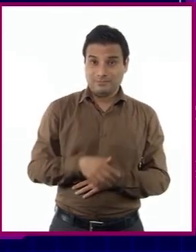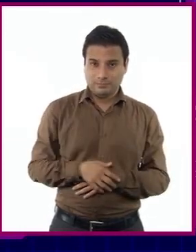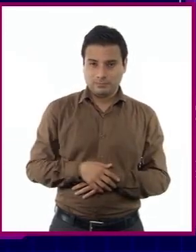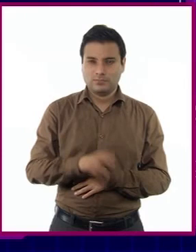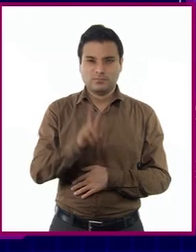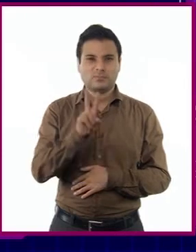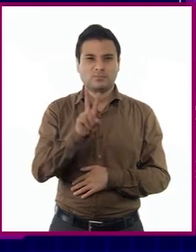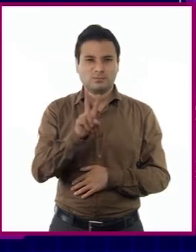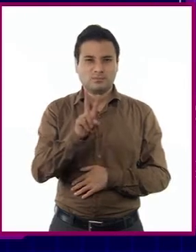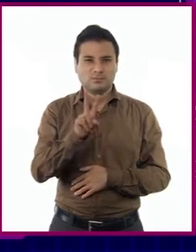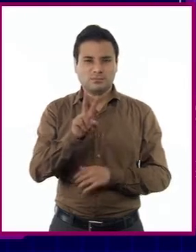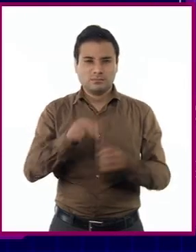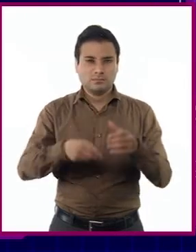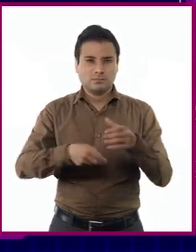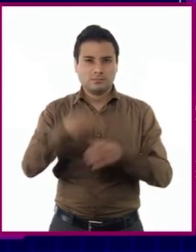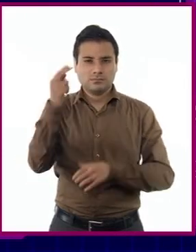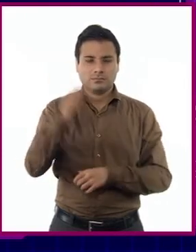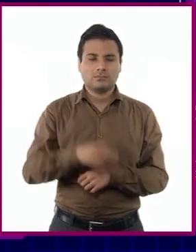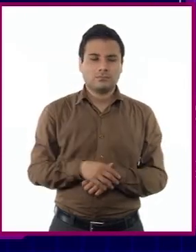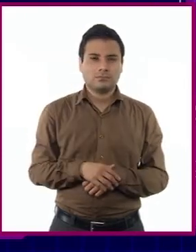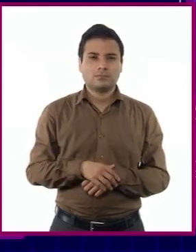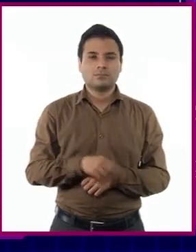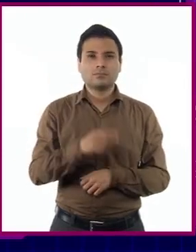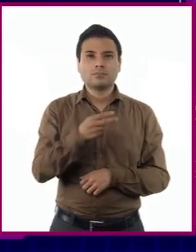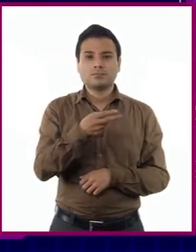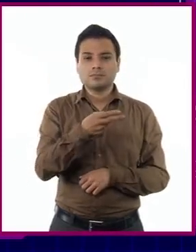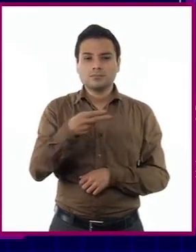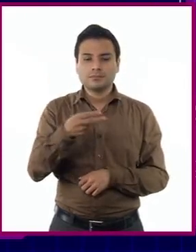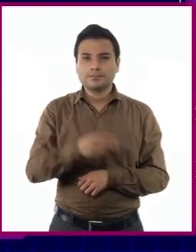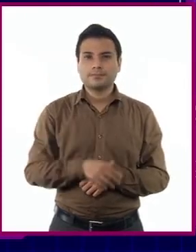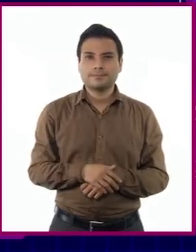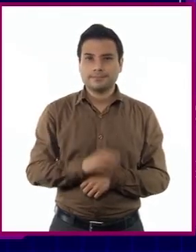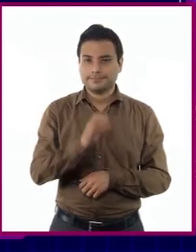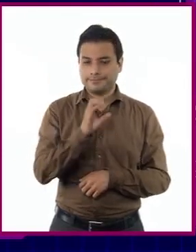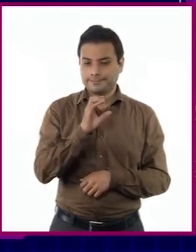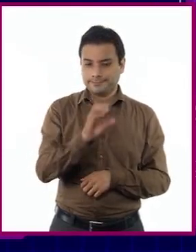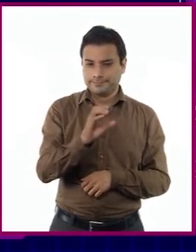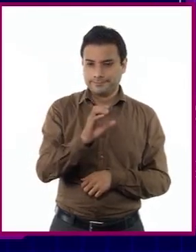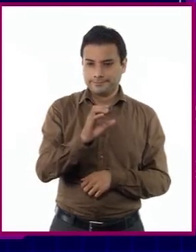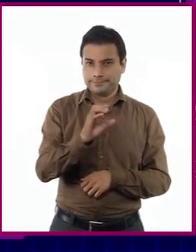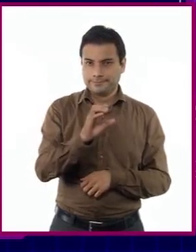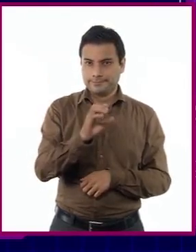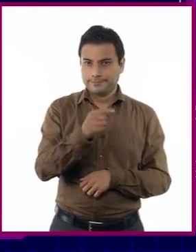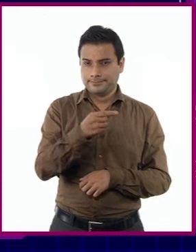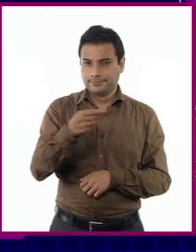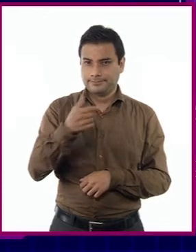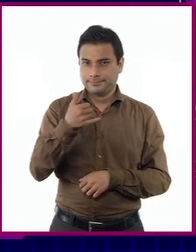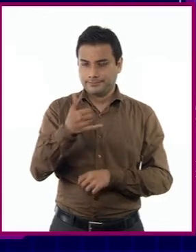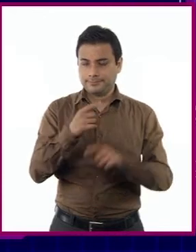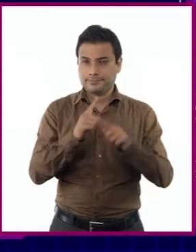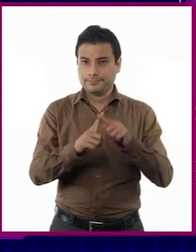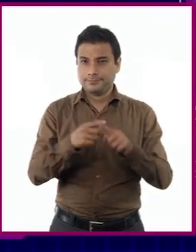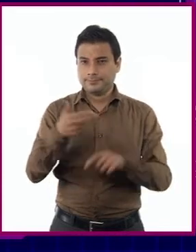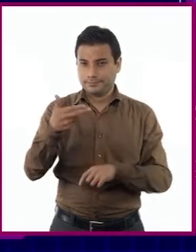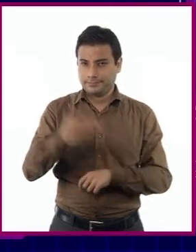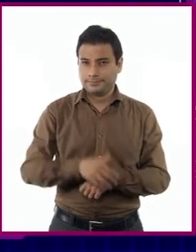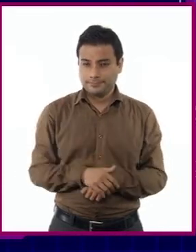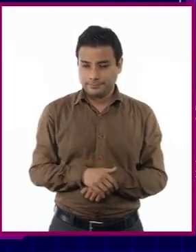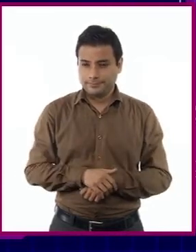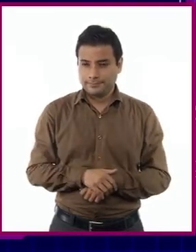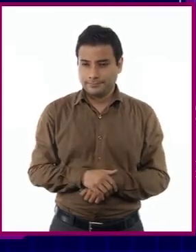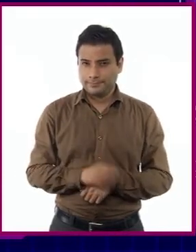hueco es igual a la diferencia entre c y d por h en donde se